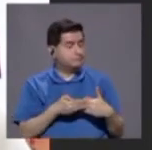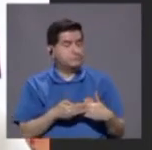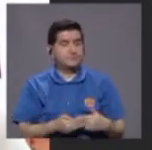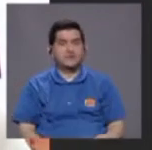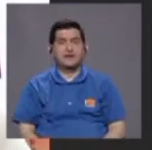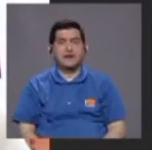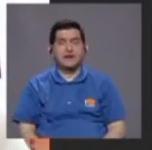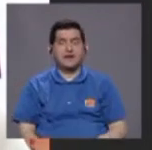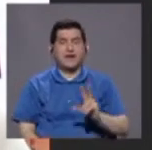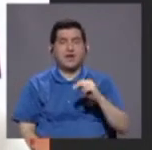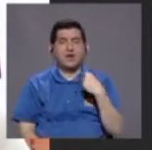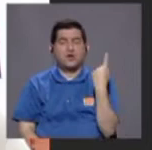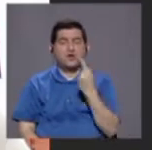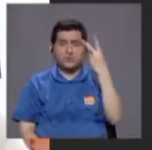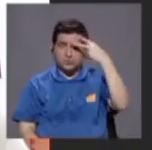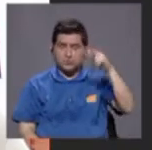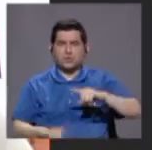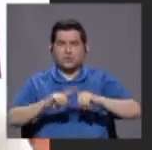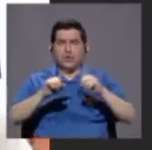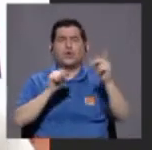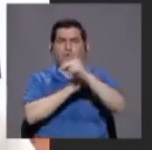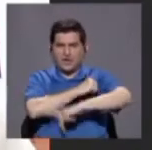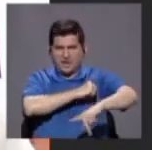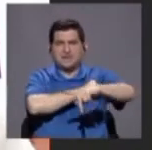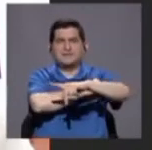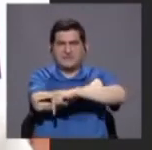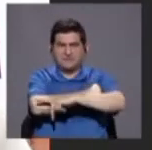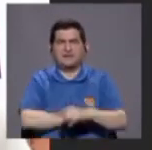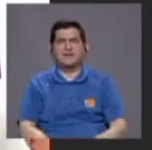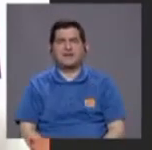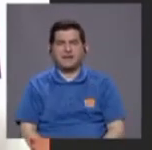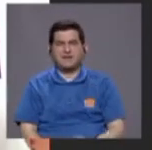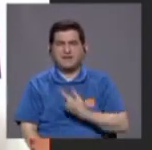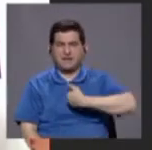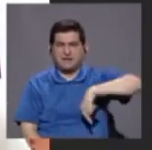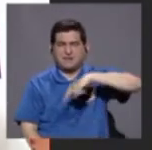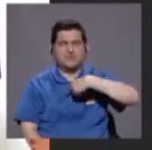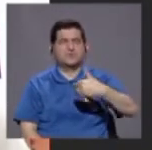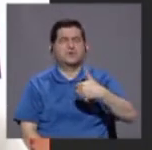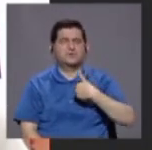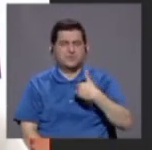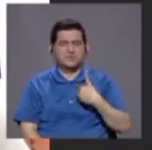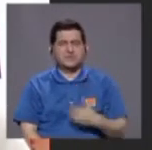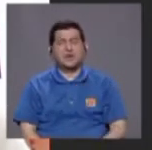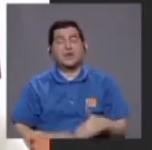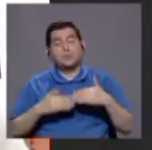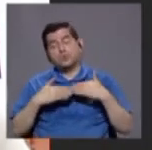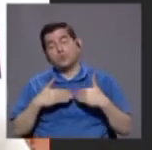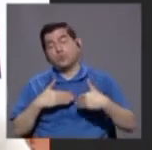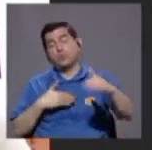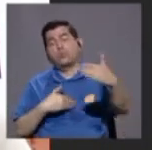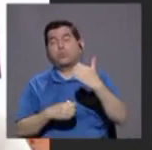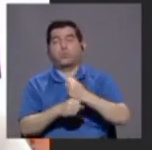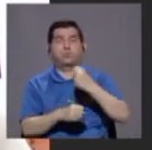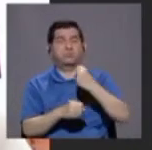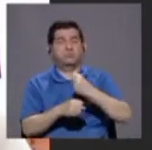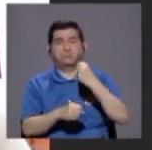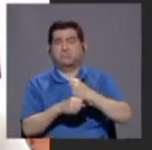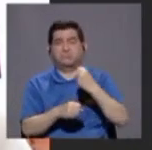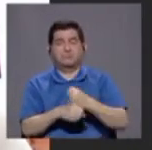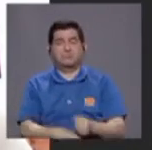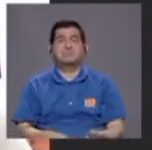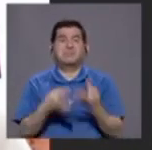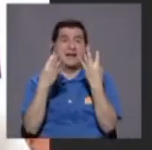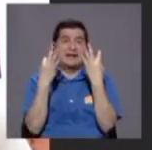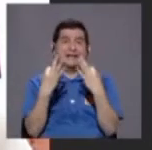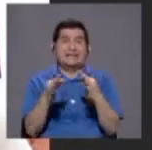todavía no solamente en México, sino en muchos países, tenemos mucho y muy arduo trabajo por hacer para